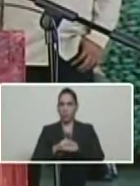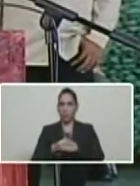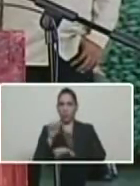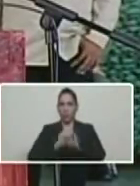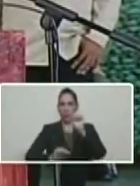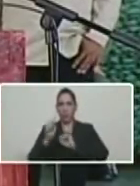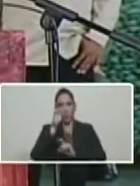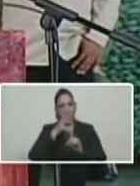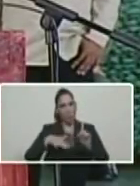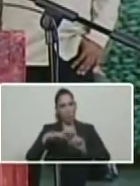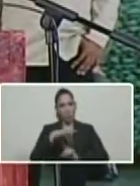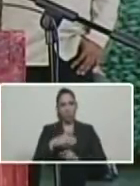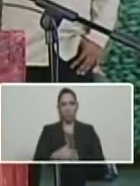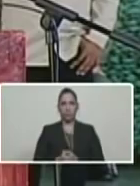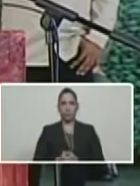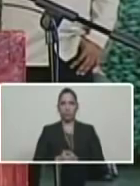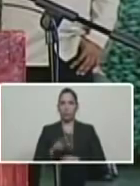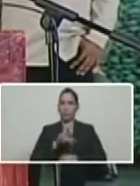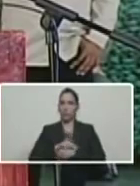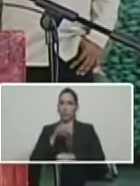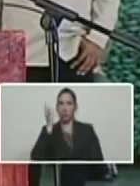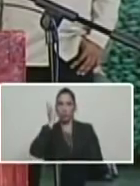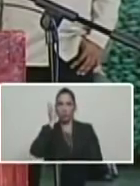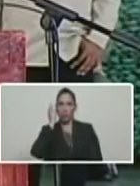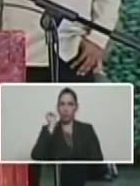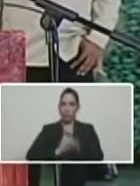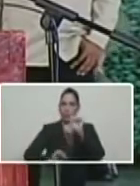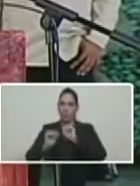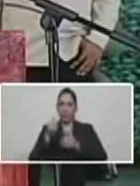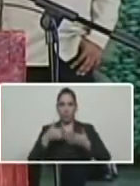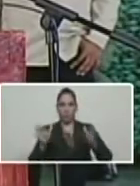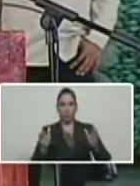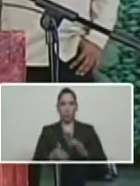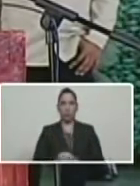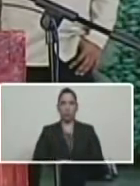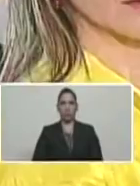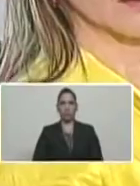pueblo. Doctora Susana Barreiro, defensora pública.